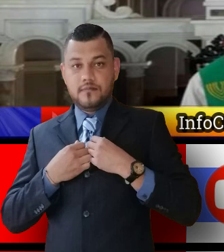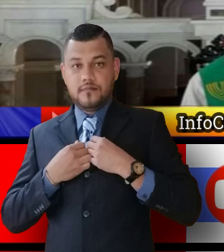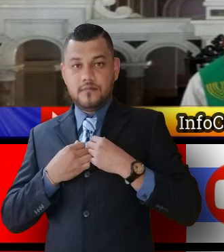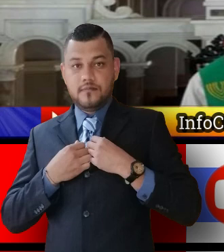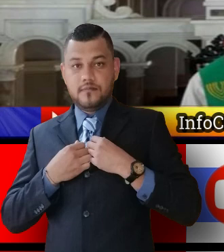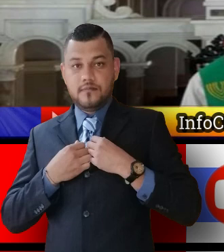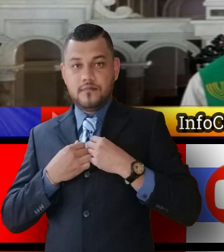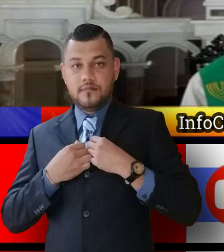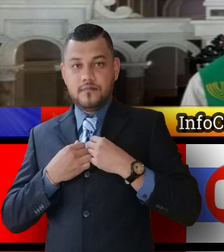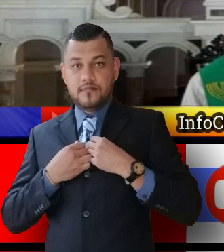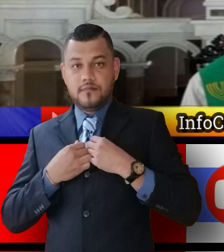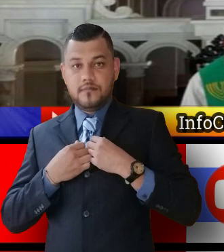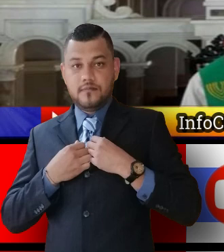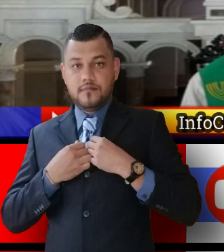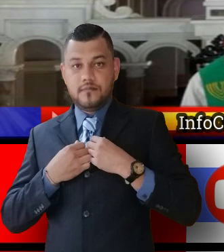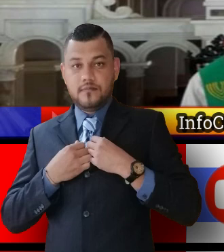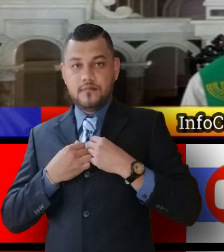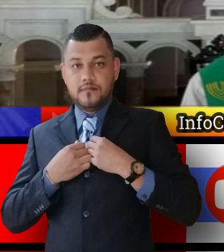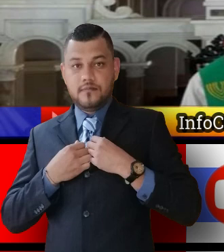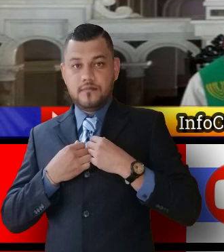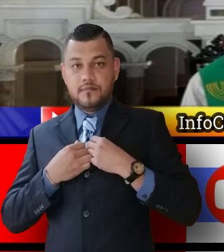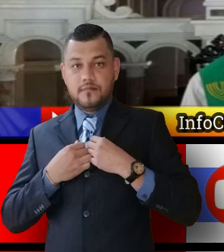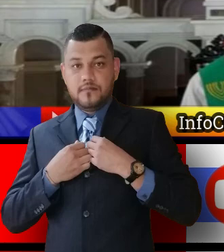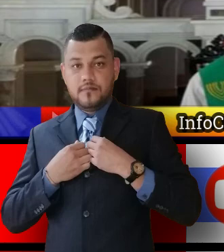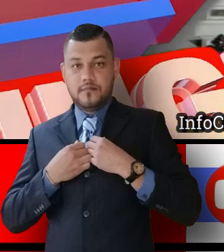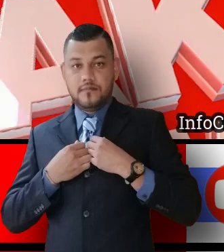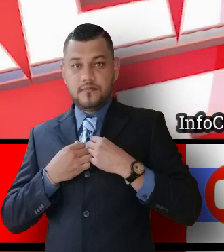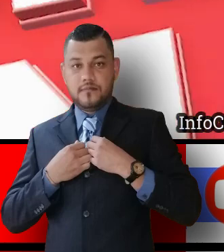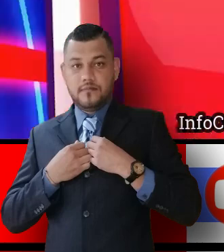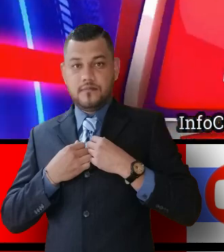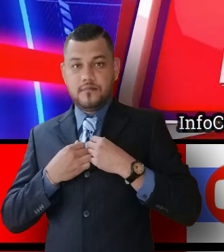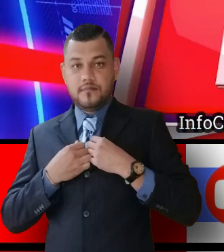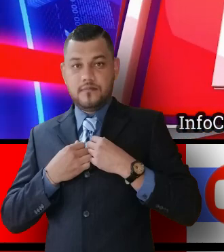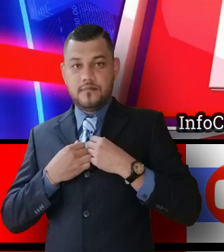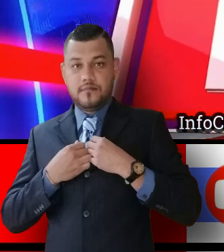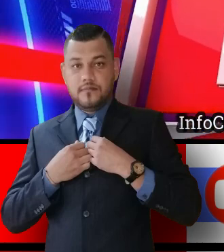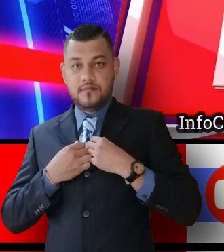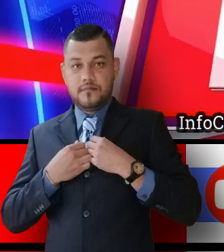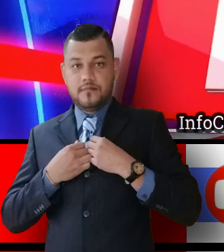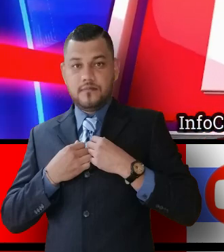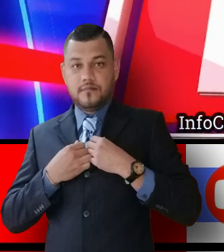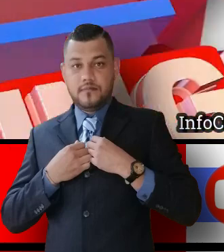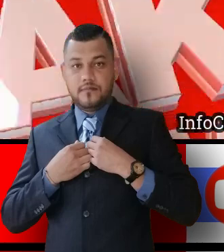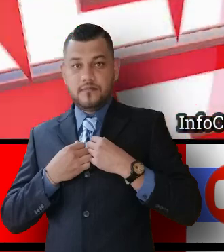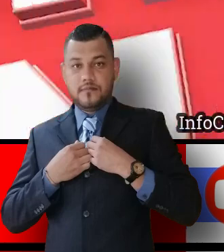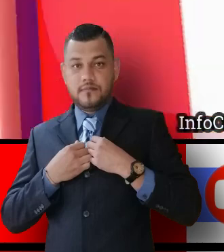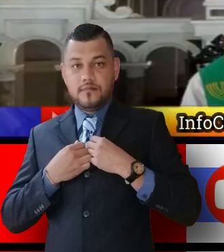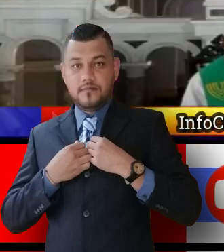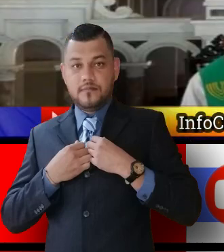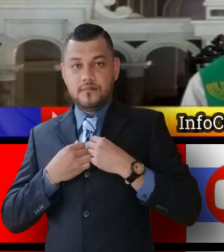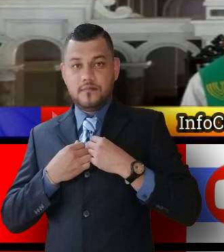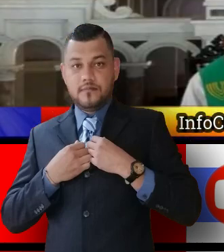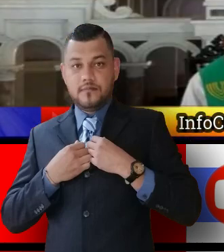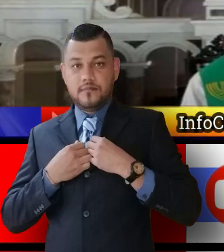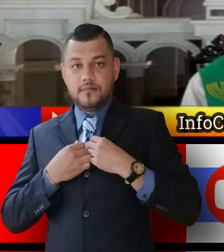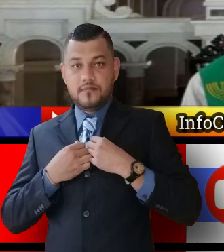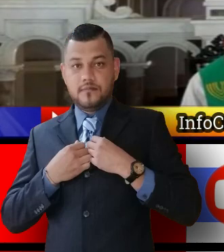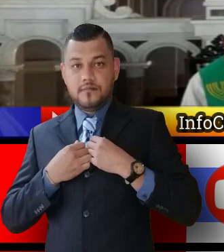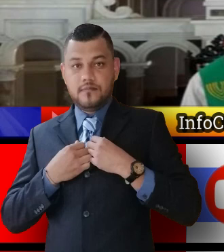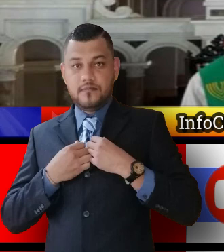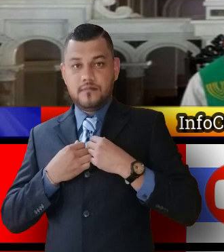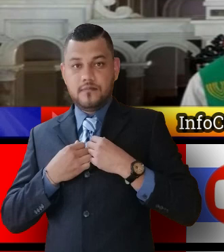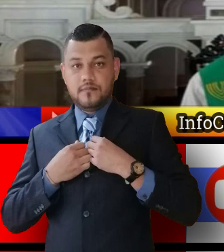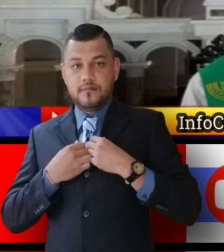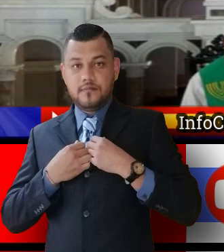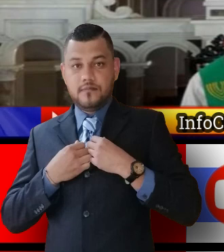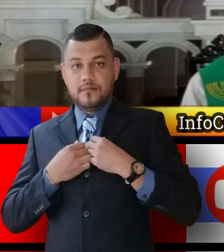pasado domingo una plegaria a la Virgen de la Caridad del Cobre, en la que pidió por la hermandad de los cubanos y por los cambios que necesita el